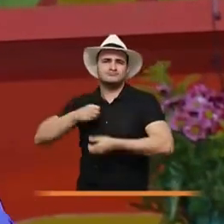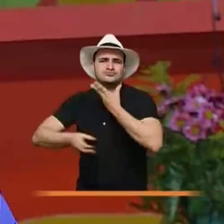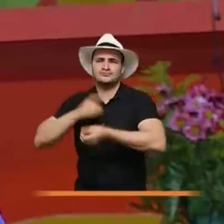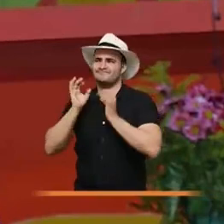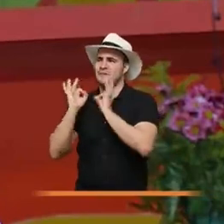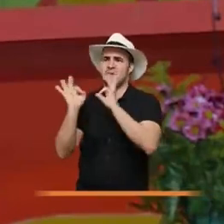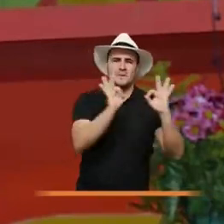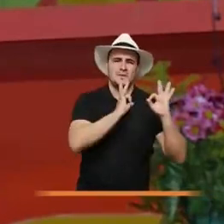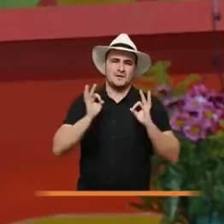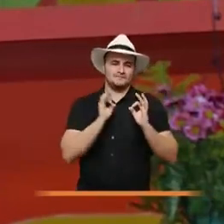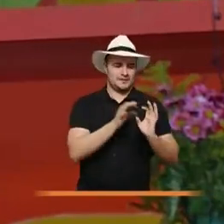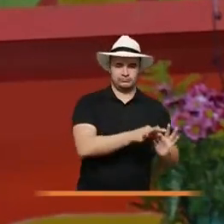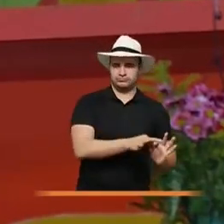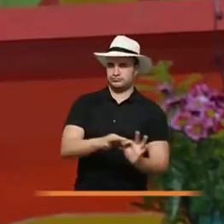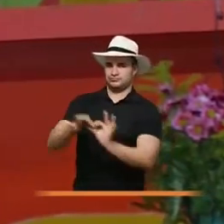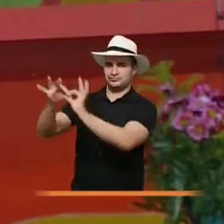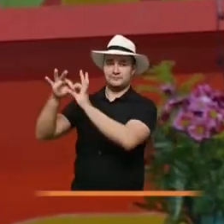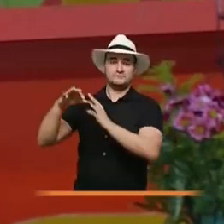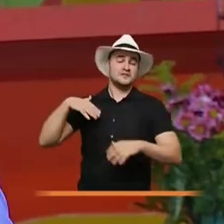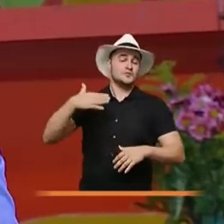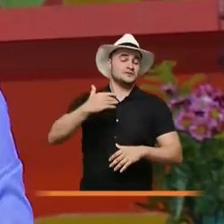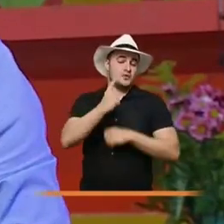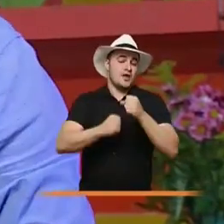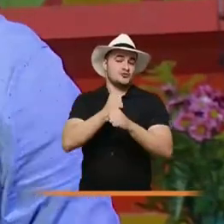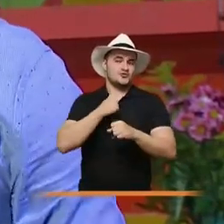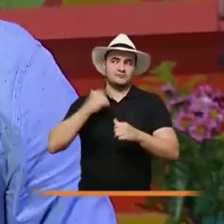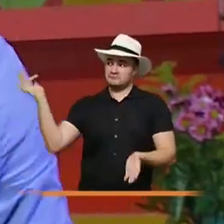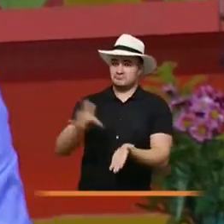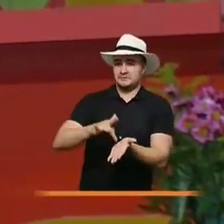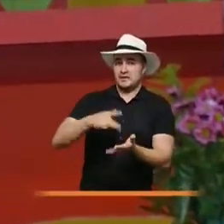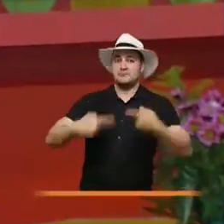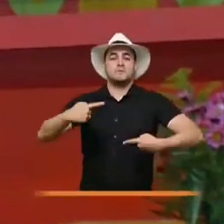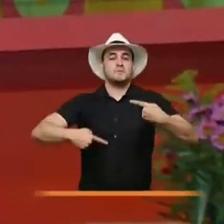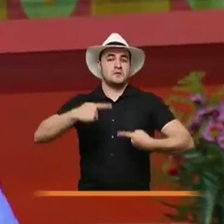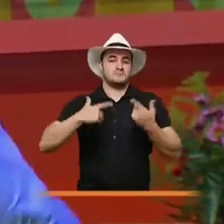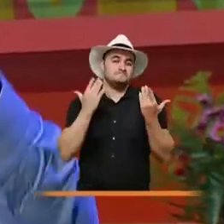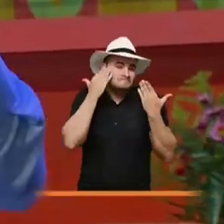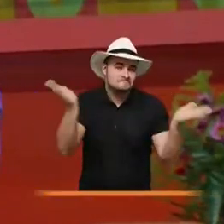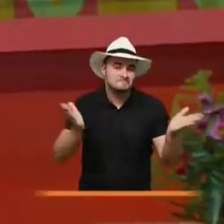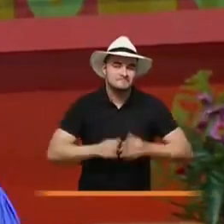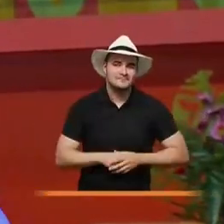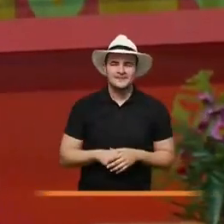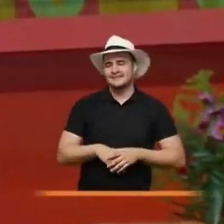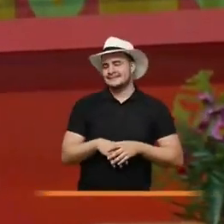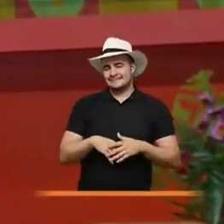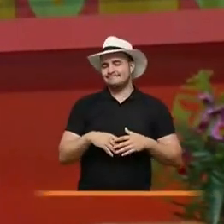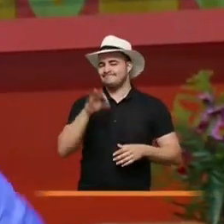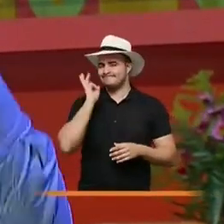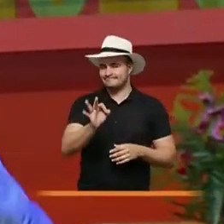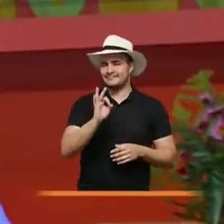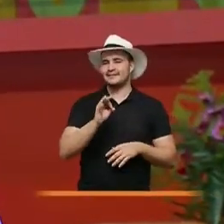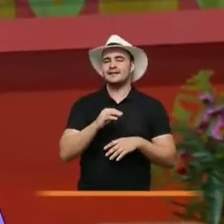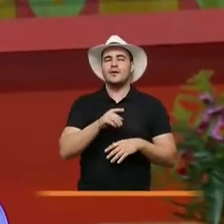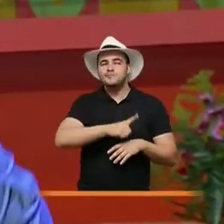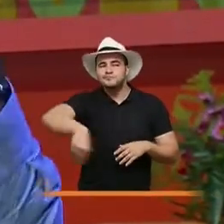para presentarse en el festival nacional juvenil y lograr alzarse con el título vamos a quitarle sin duda alguna jóvenes